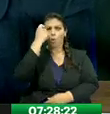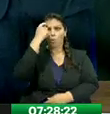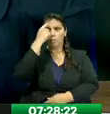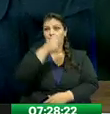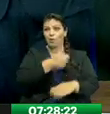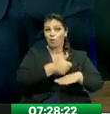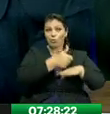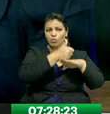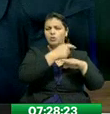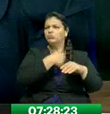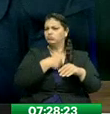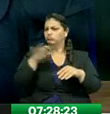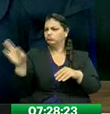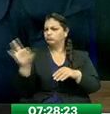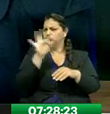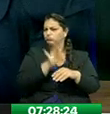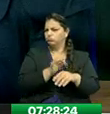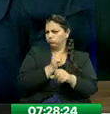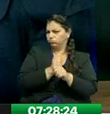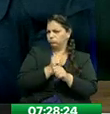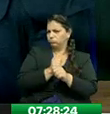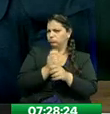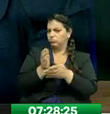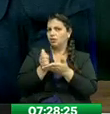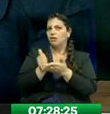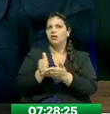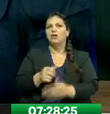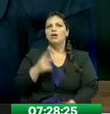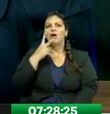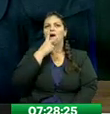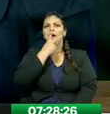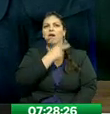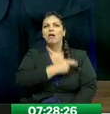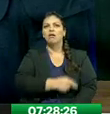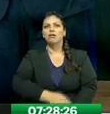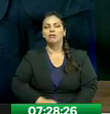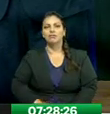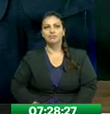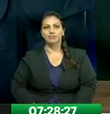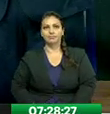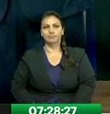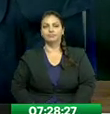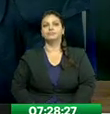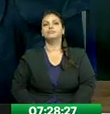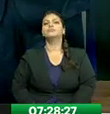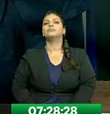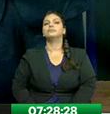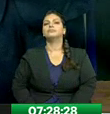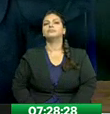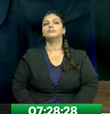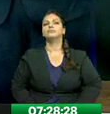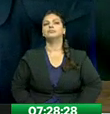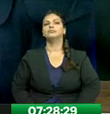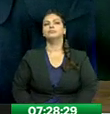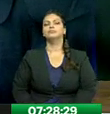Entre los detenidos figura el expresidente del Consejo de Participación Ciudadana y Control Social, José Tuárez.